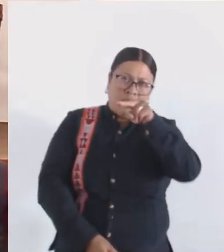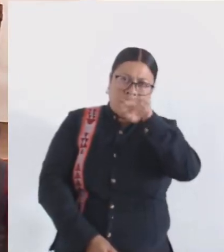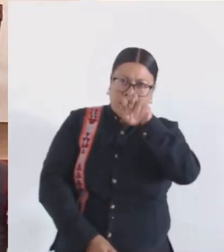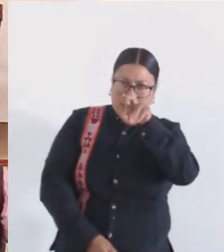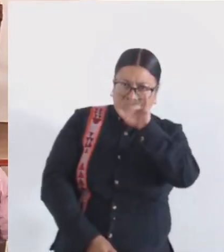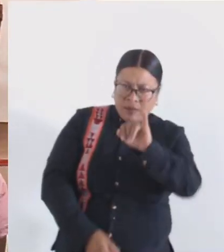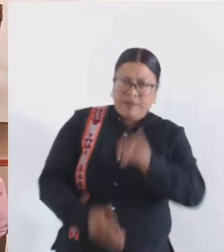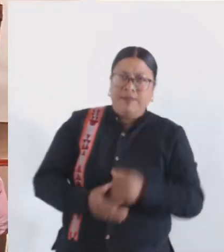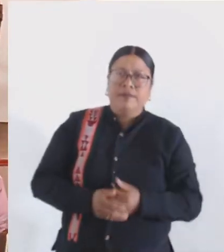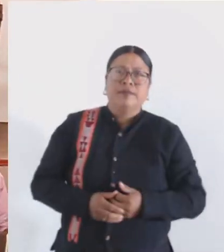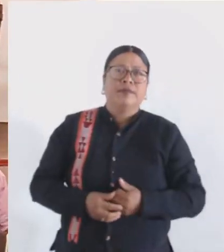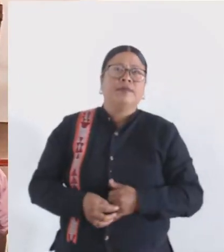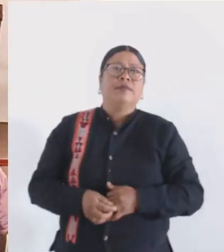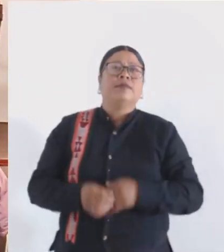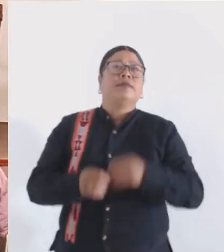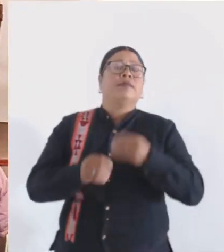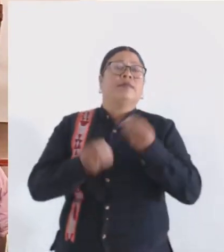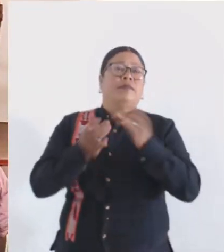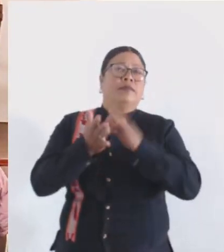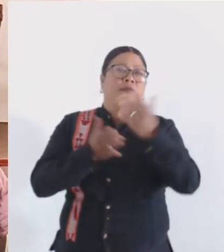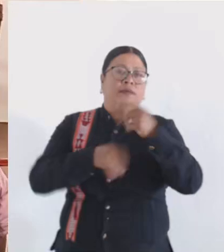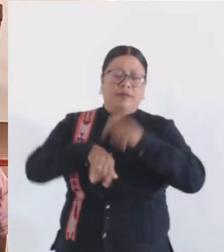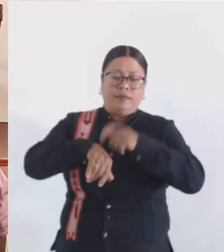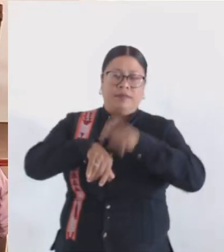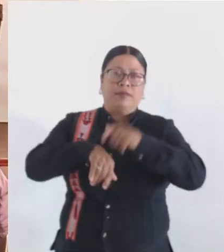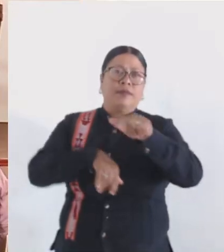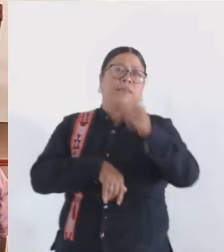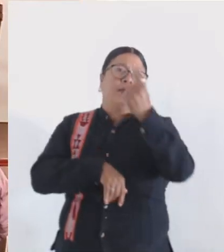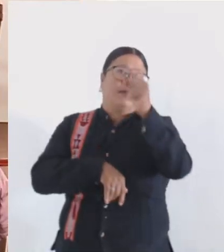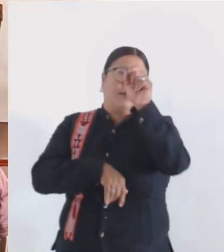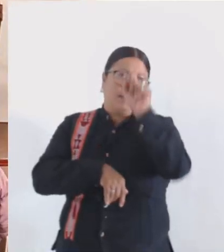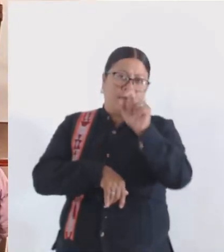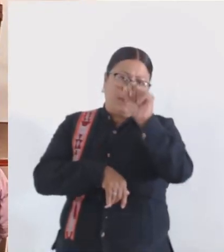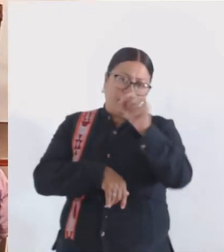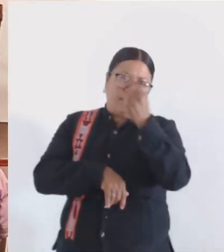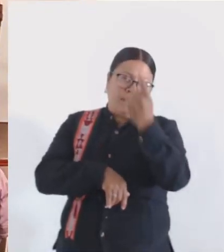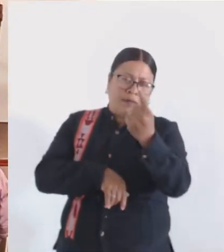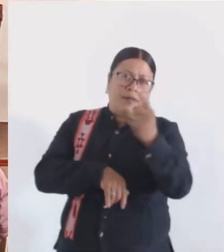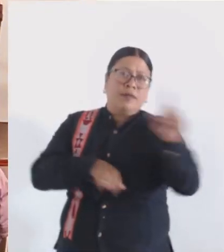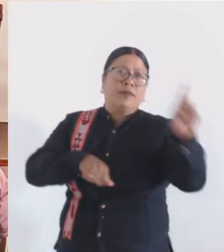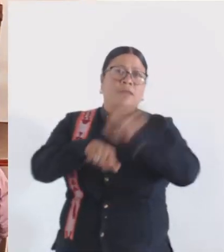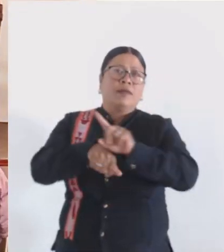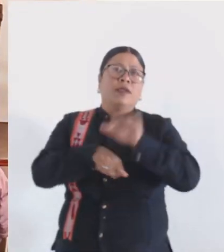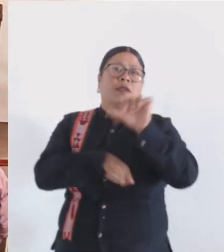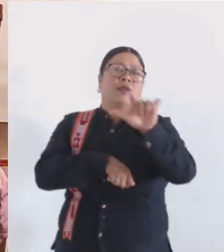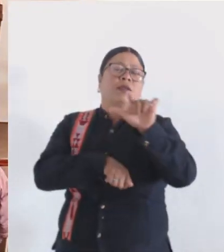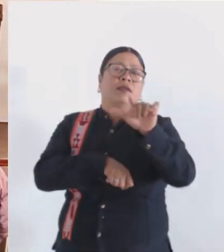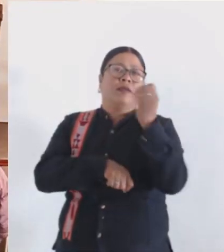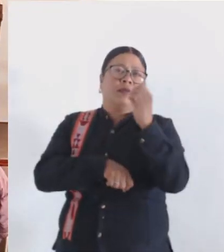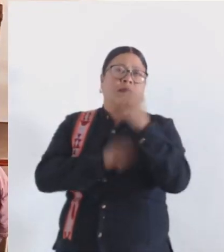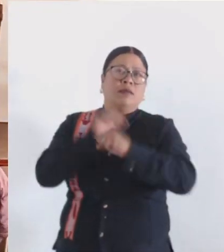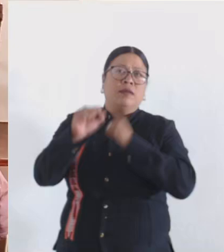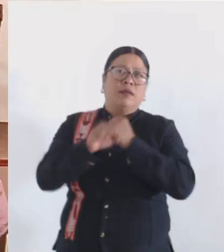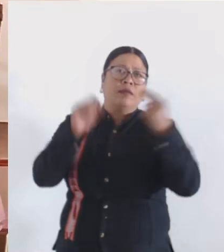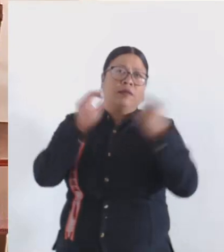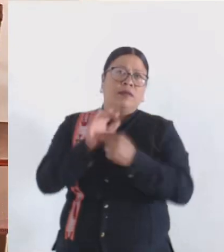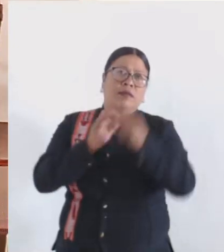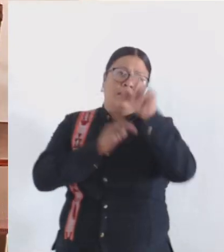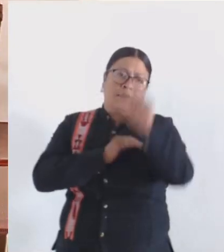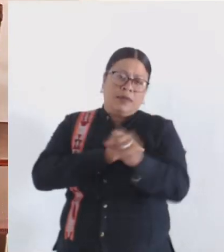Neri. Muchas gracias. Siendo las 13 horas con 21 minutos del día 17 de octubre del año